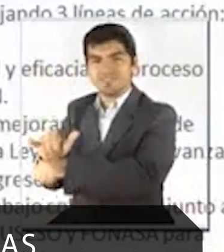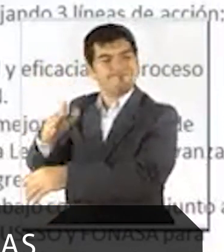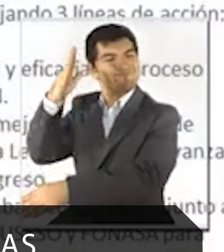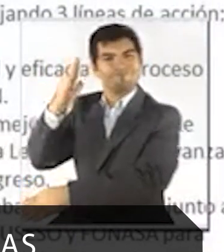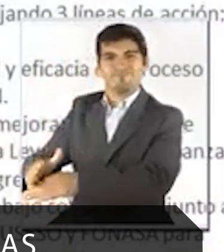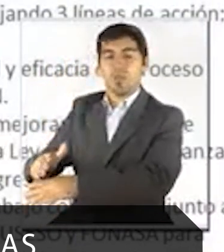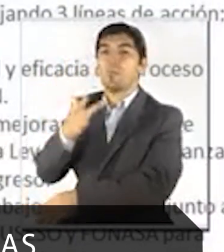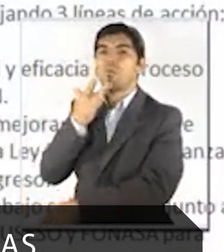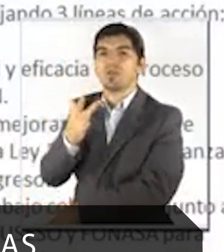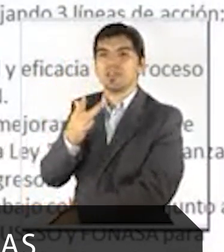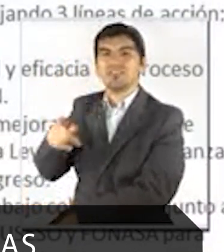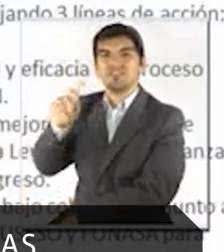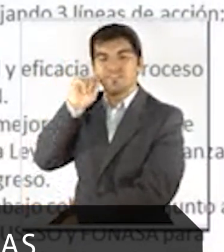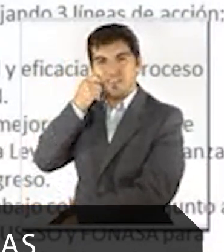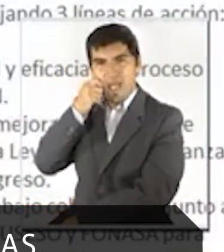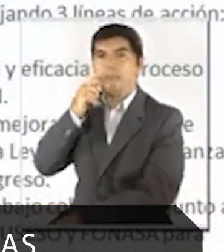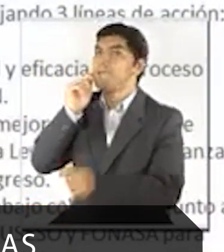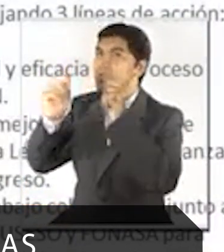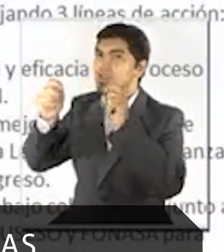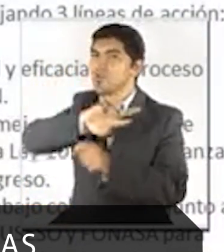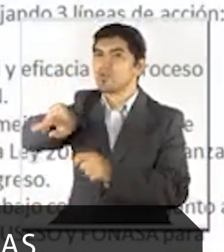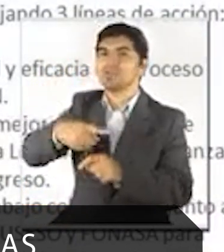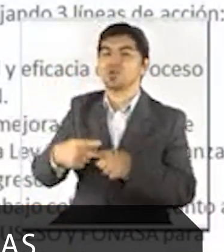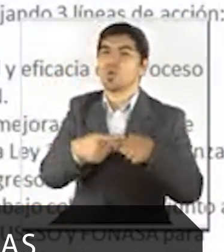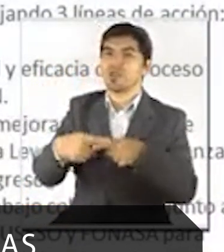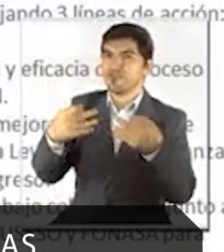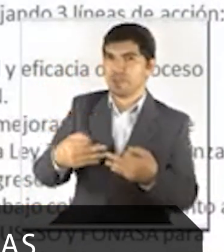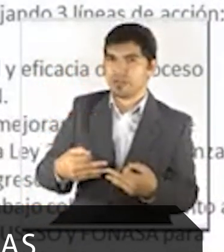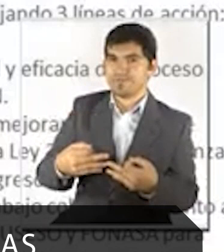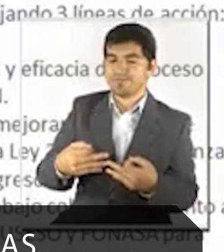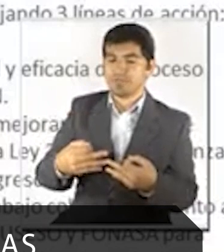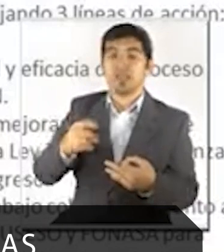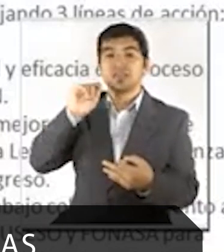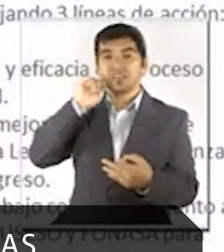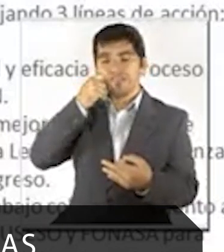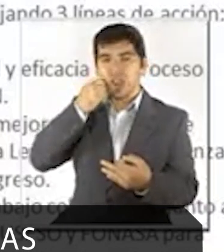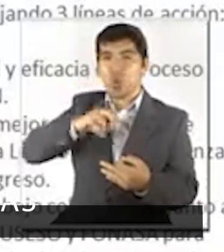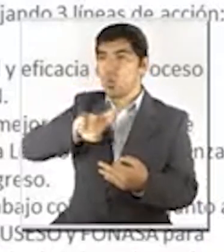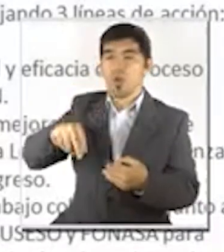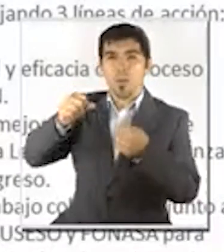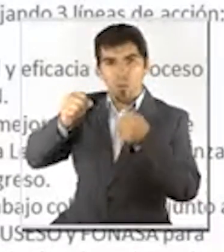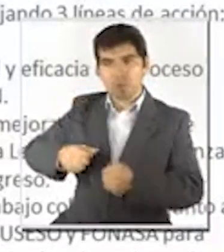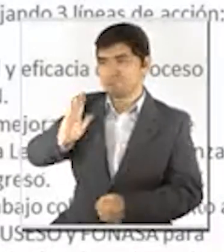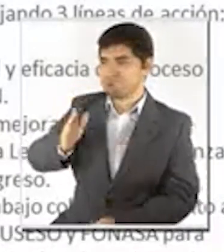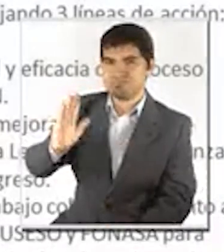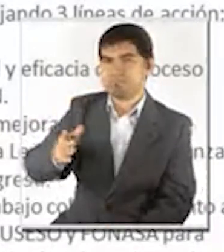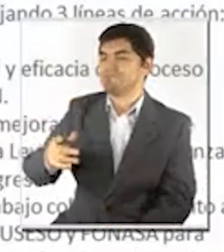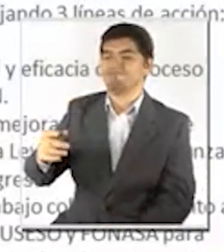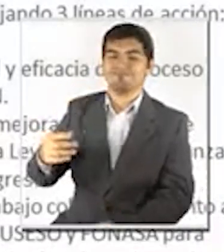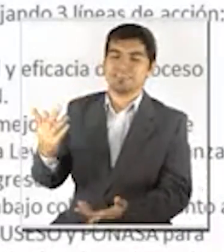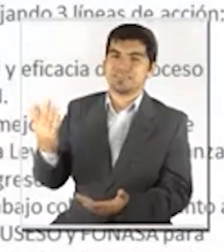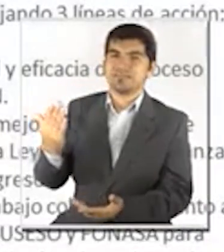al uso fraudulento de licencias médicas quienes deseen denunciar esta práctica pueden hacerlo en triple W punto denuncias punto mi licencia